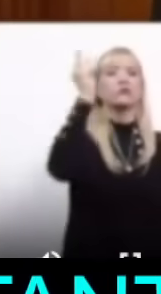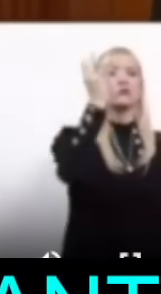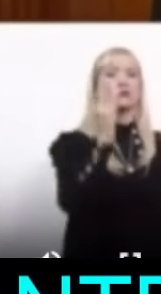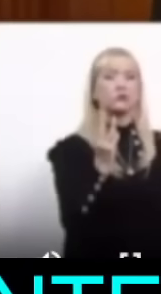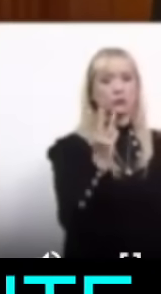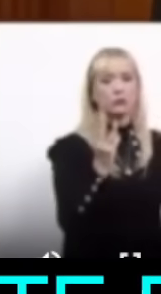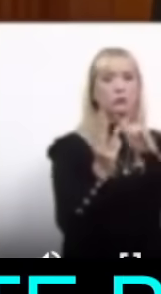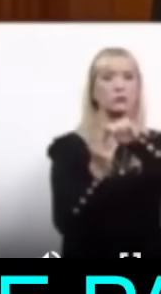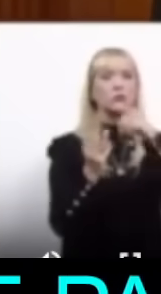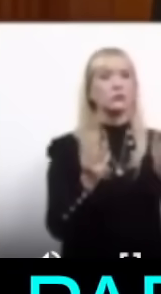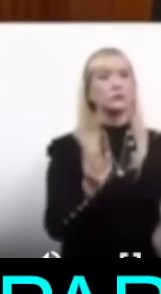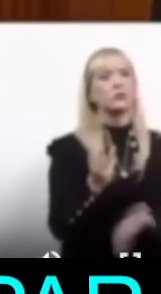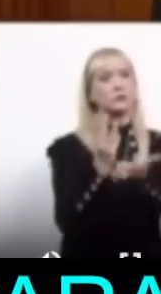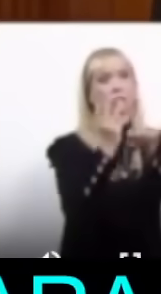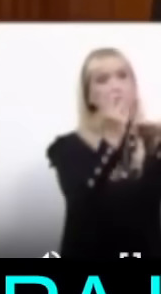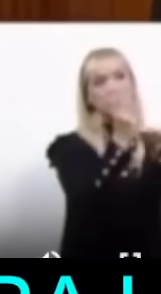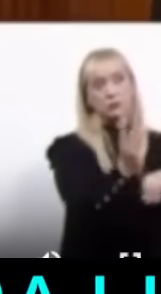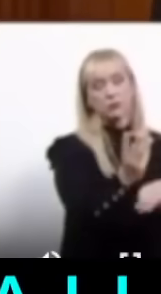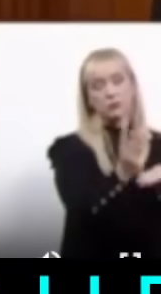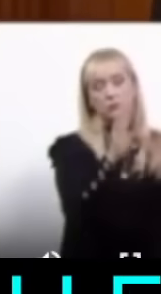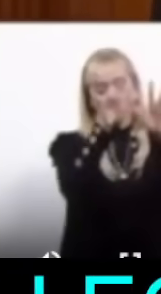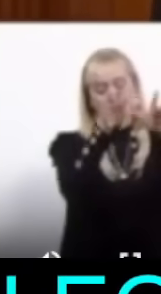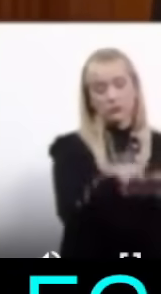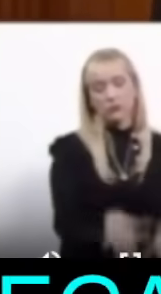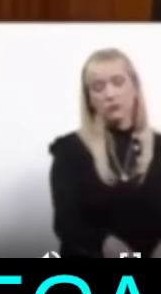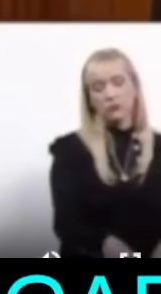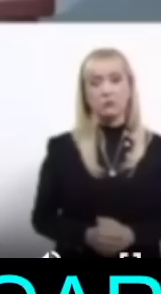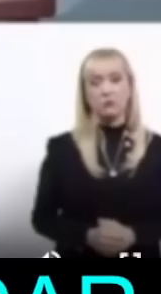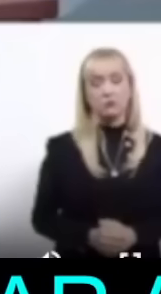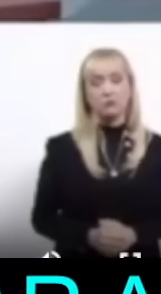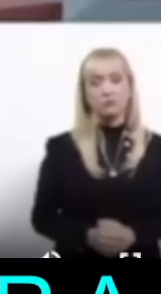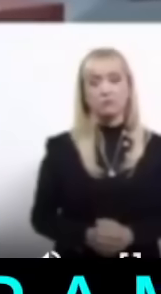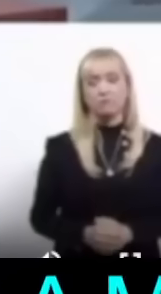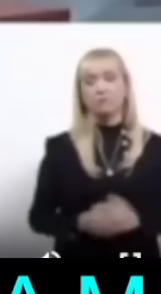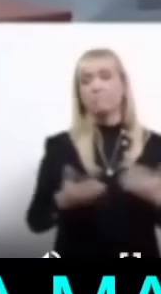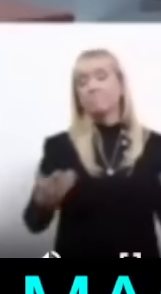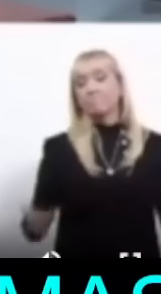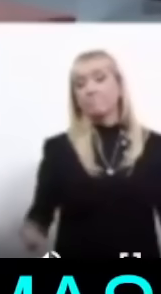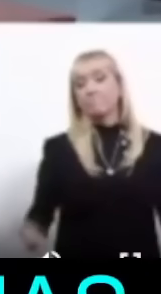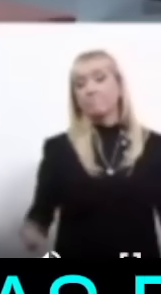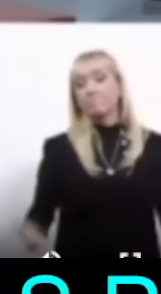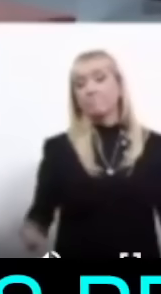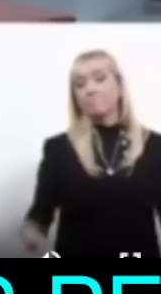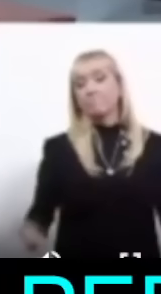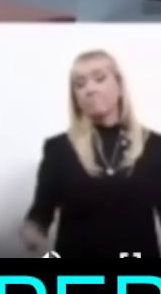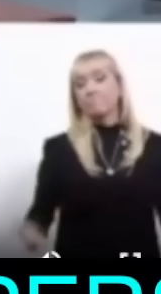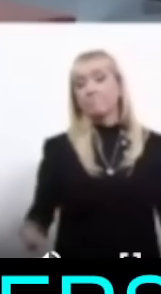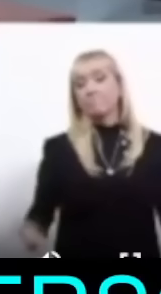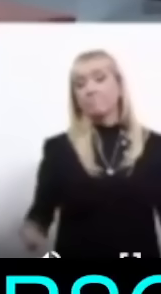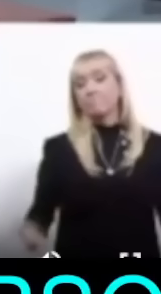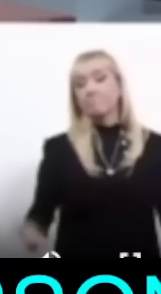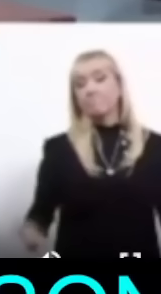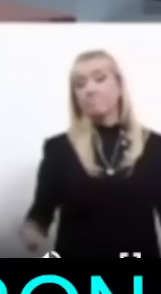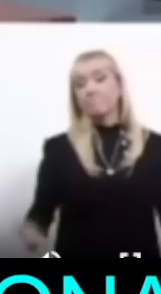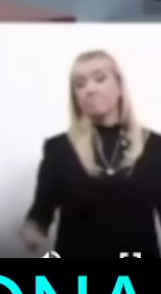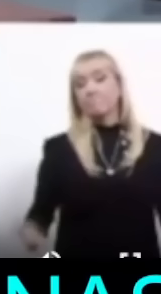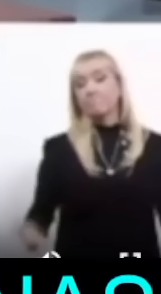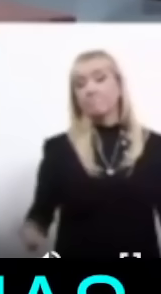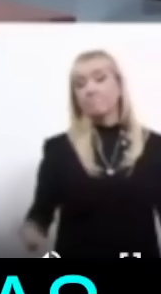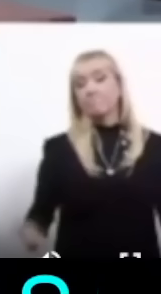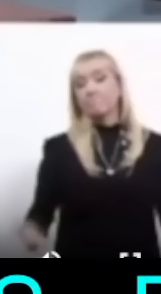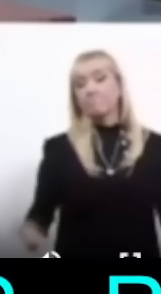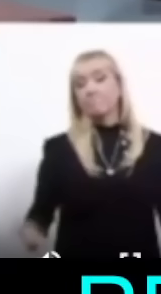est presentando el acuerdo respectivo por una Ahora lo más